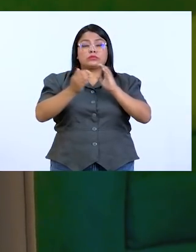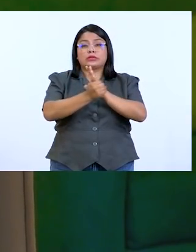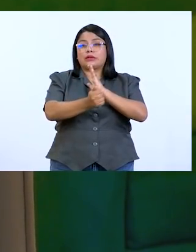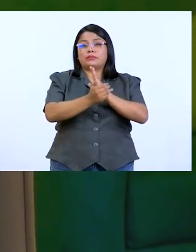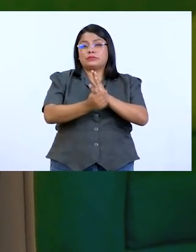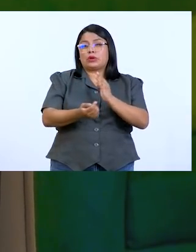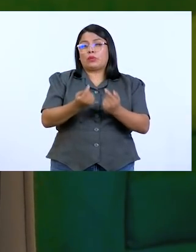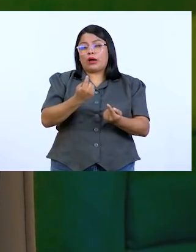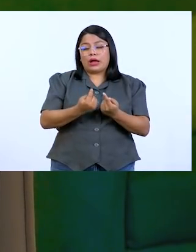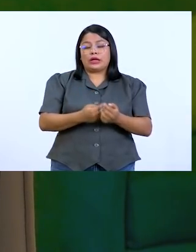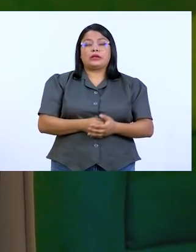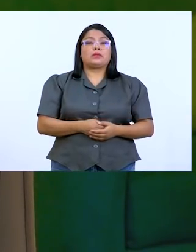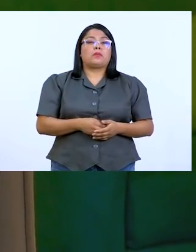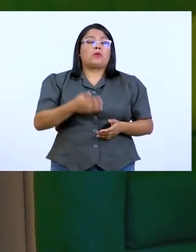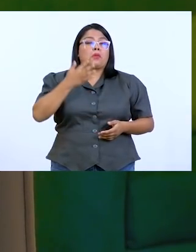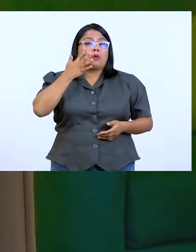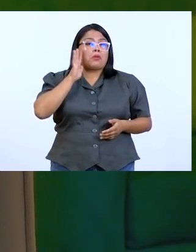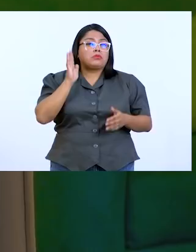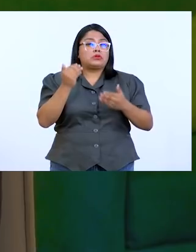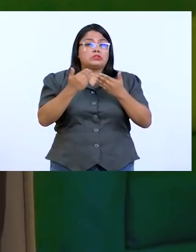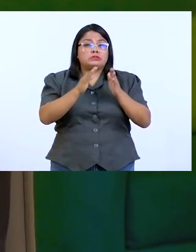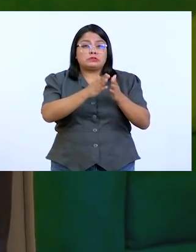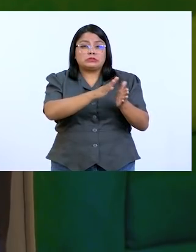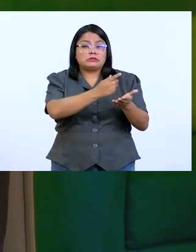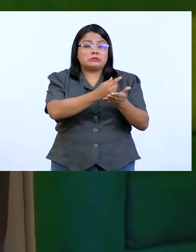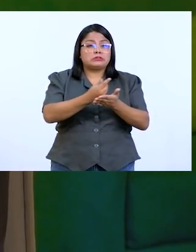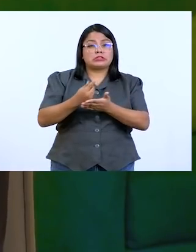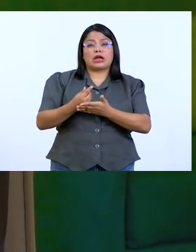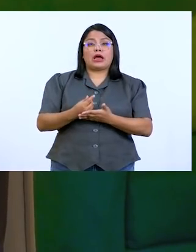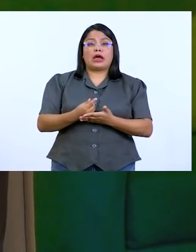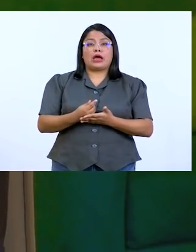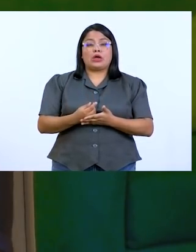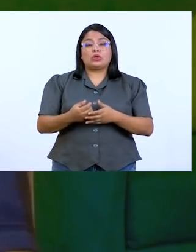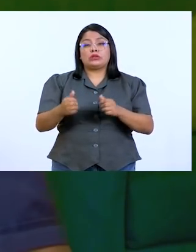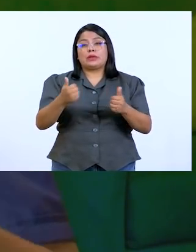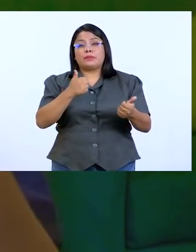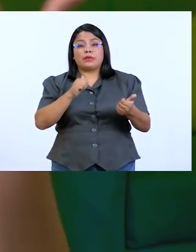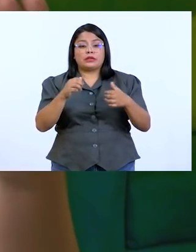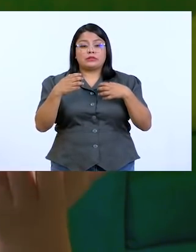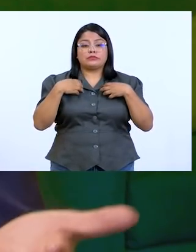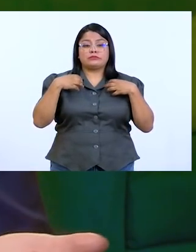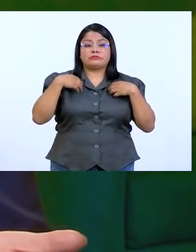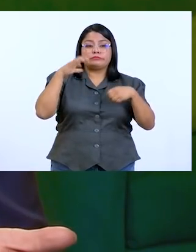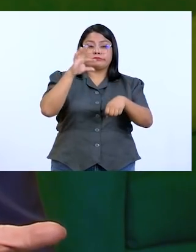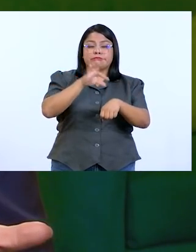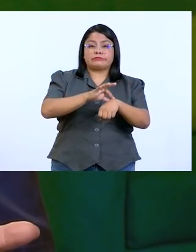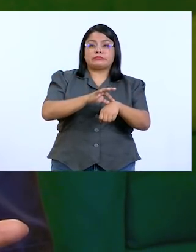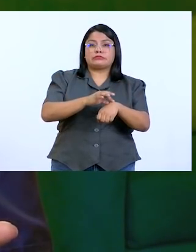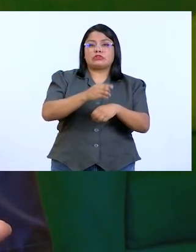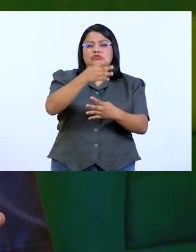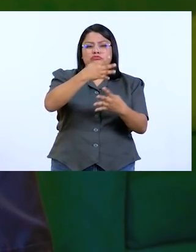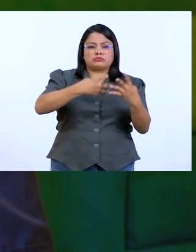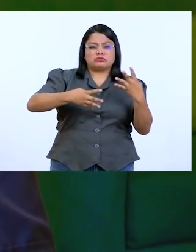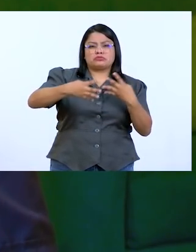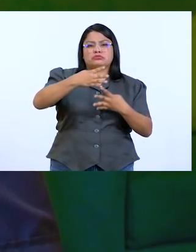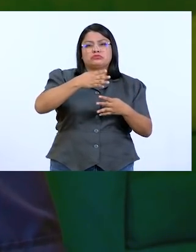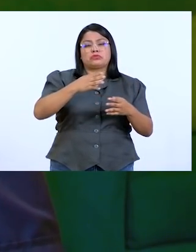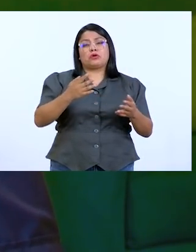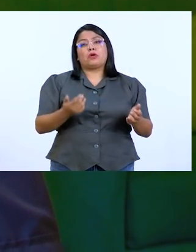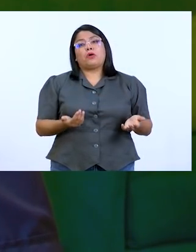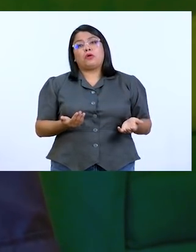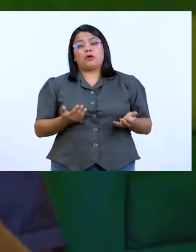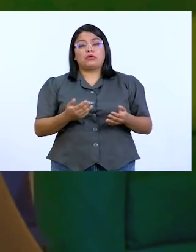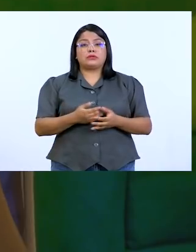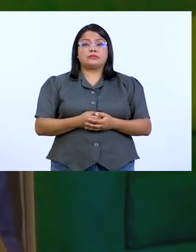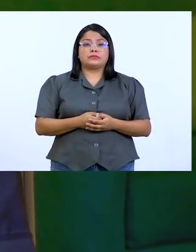nuestros estudiantes, ya que puede ser en diferentes niveles, de acuerdo a la vivencia que haya tenido con las personas que le rodean